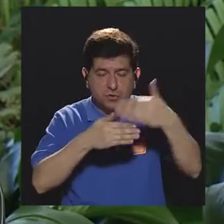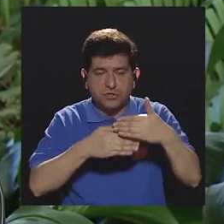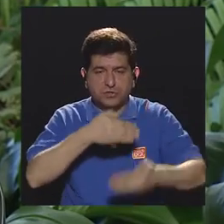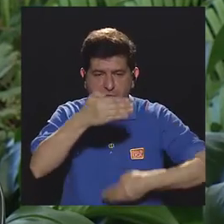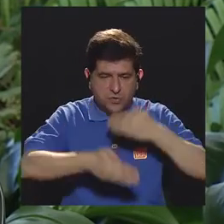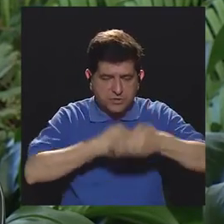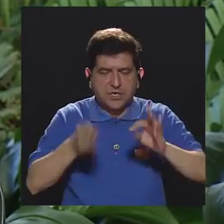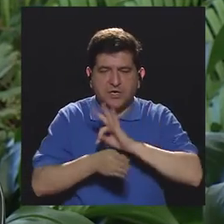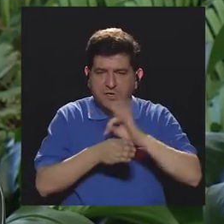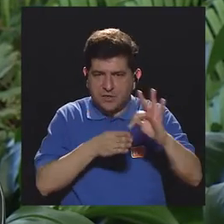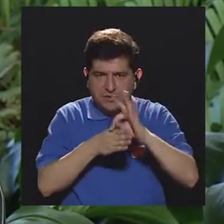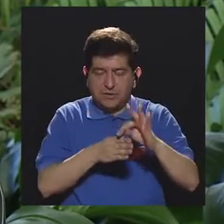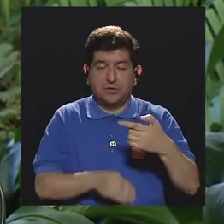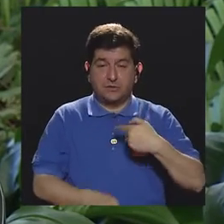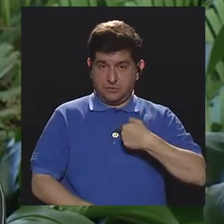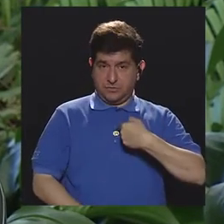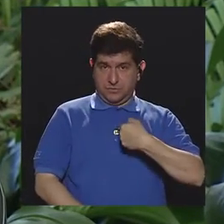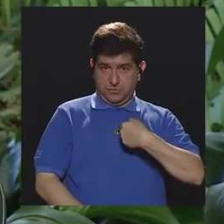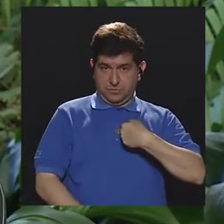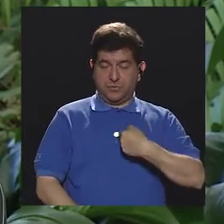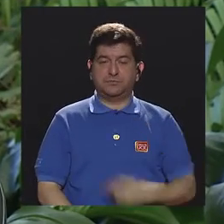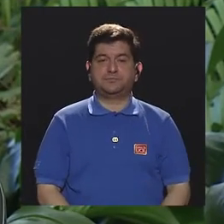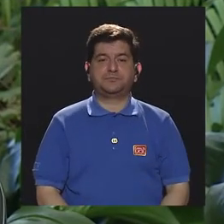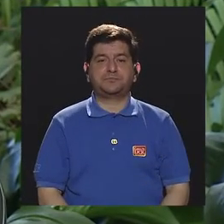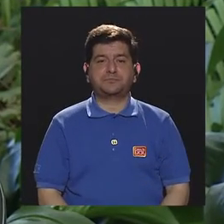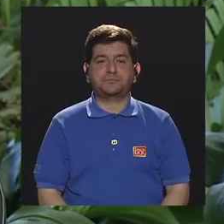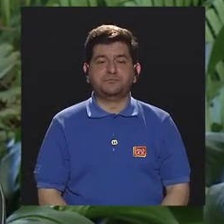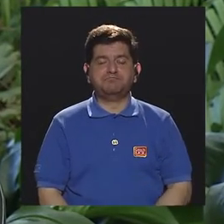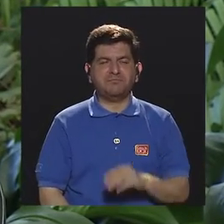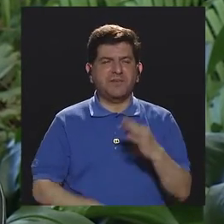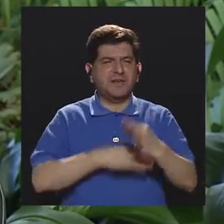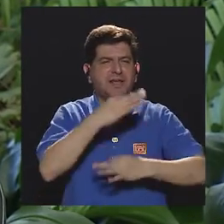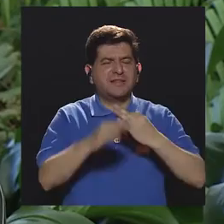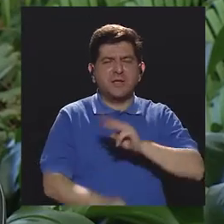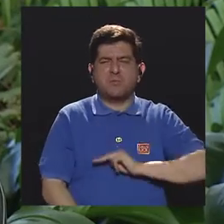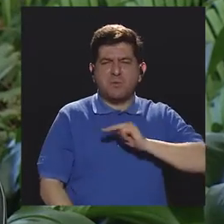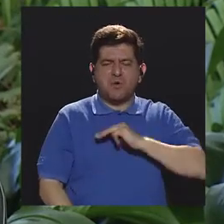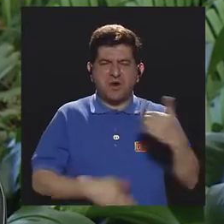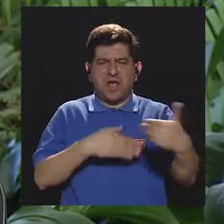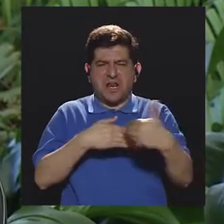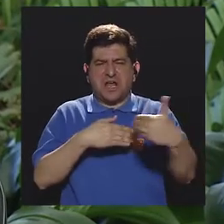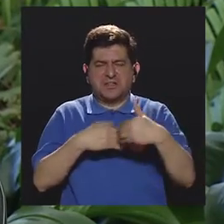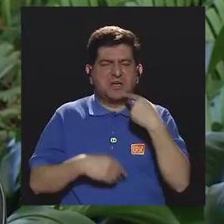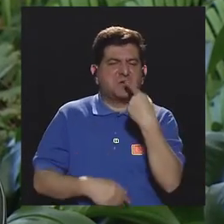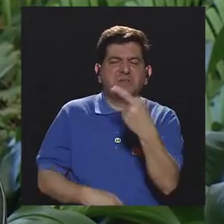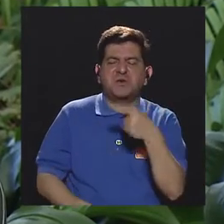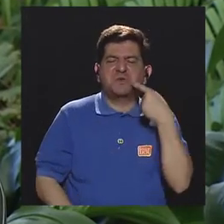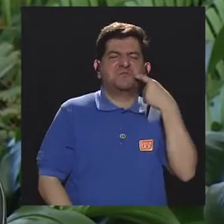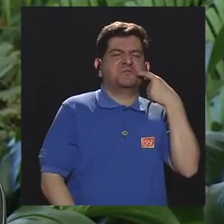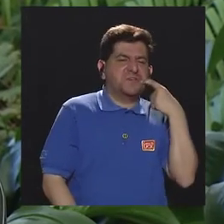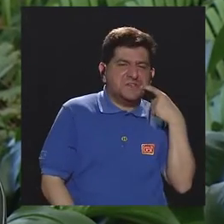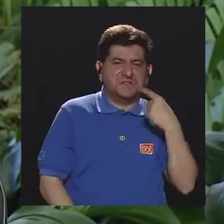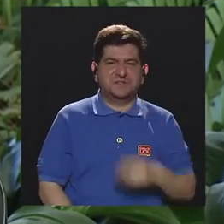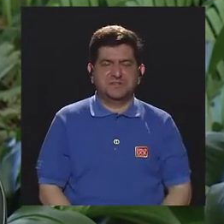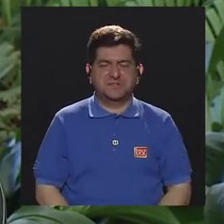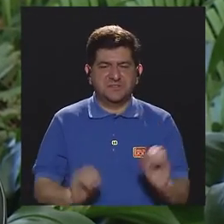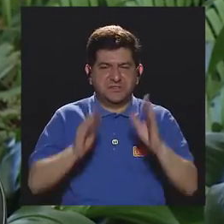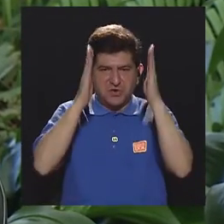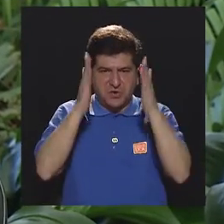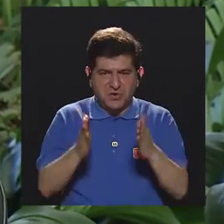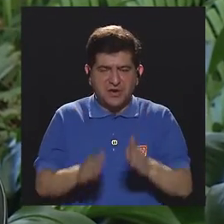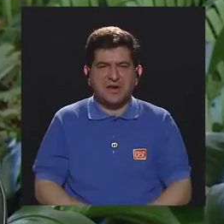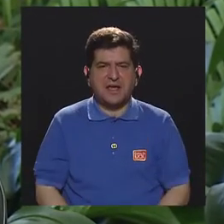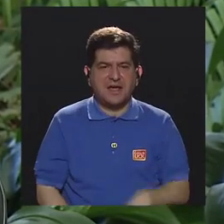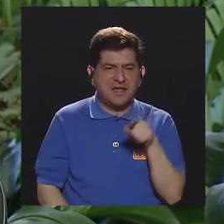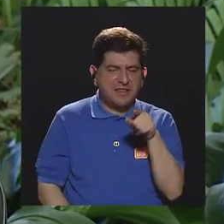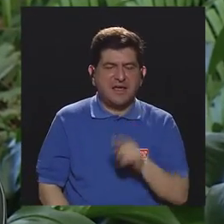empiezan un tratamiento. Si yo me pongo, si soy moralista, si lo ataco de vicioso, que cómo es que nadie en la familia